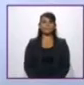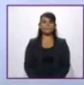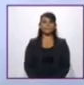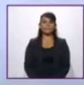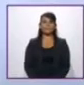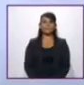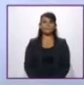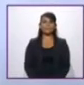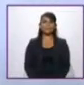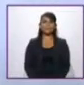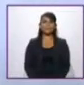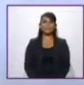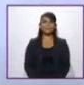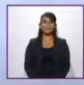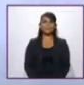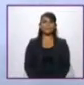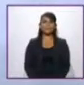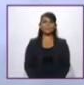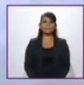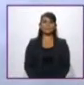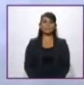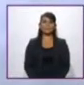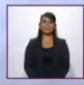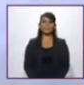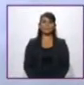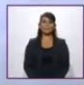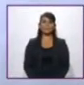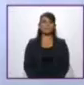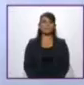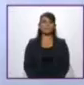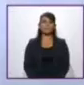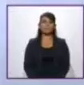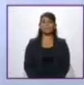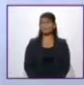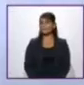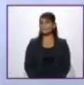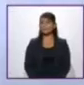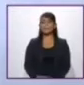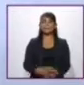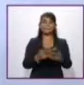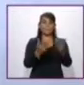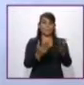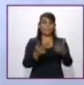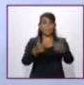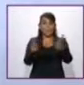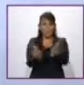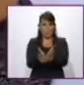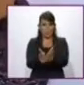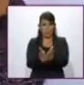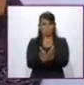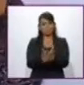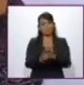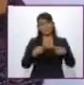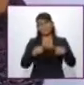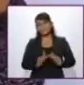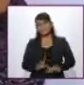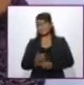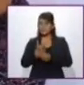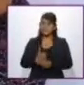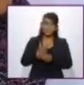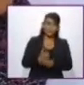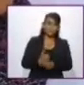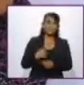Podemos pasar la urna al resto de los candidatos y mientras tanto... Celia Maya, grupos en condición de vulnerabilidad. Gracias, candidata.